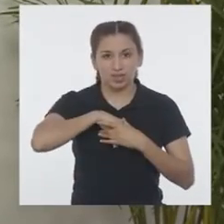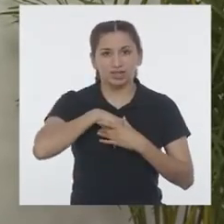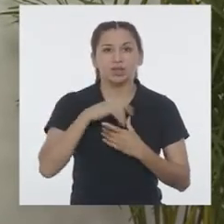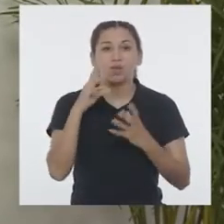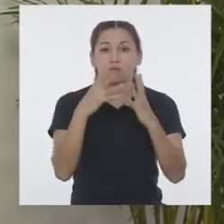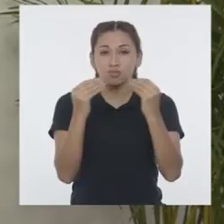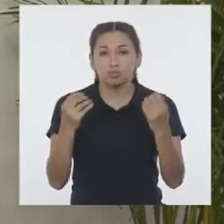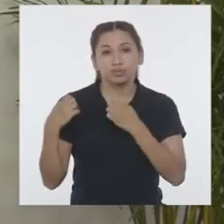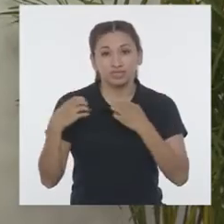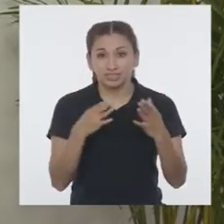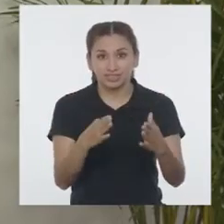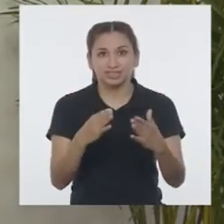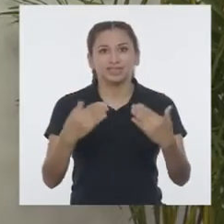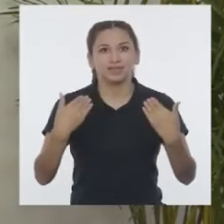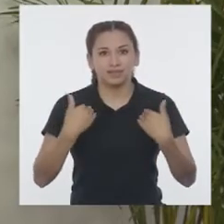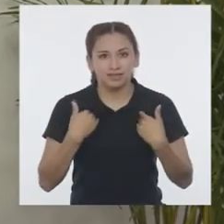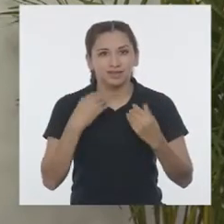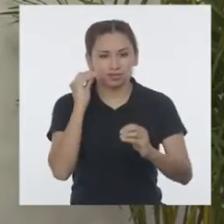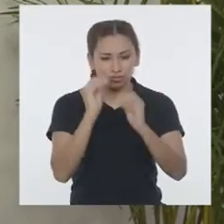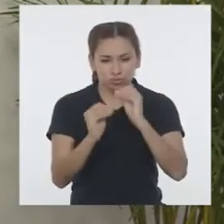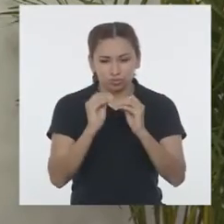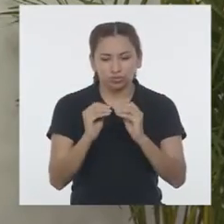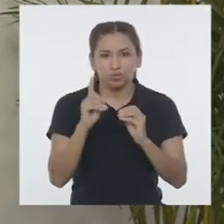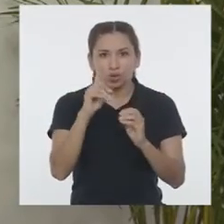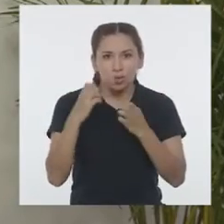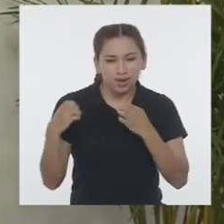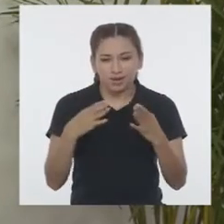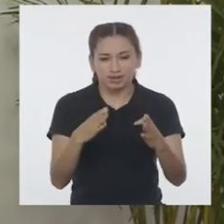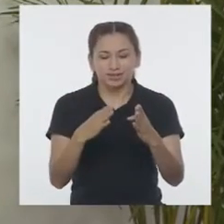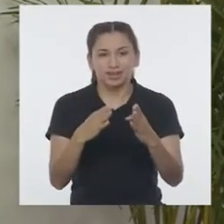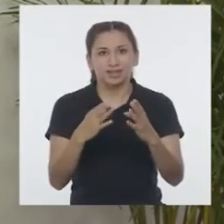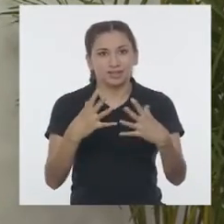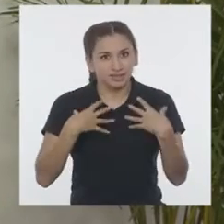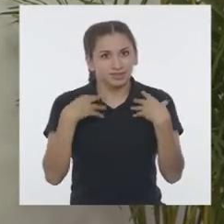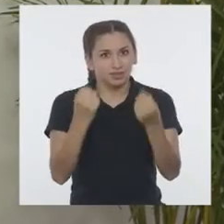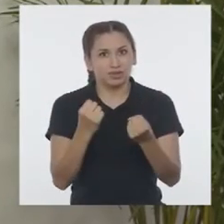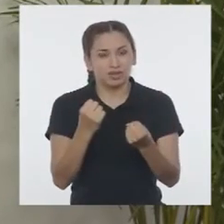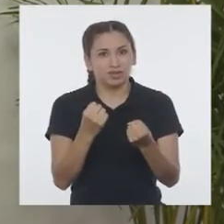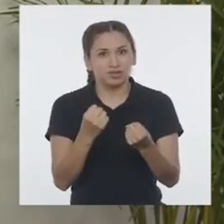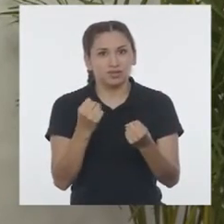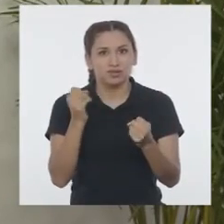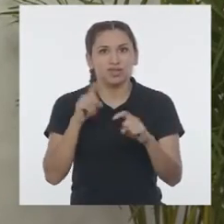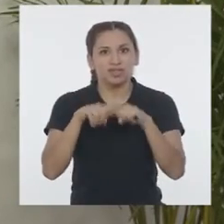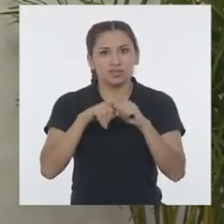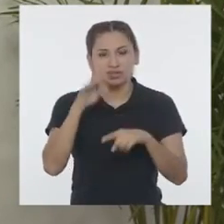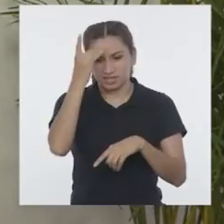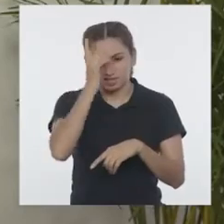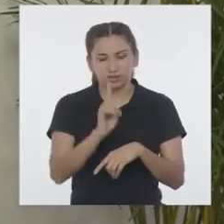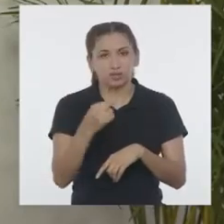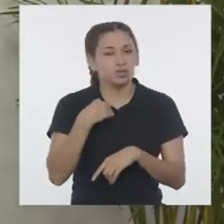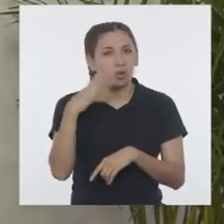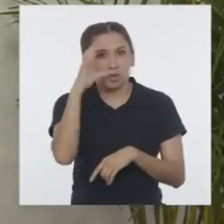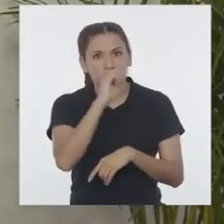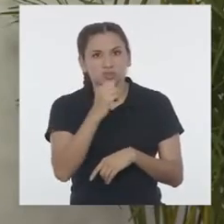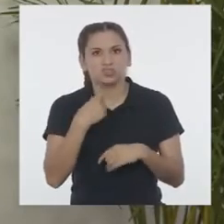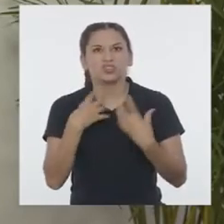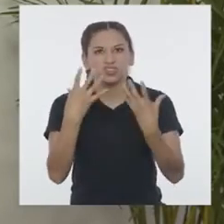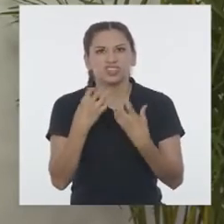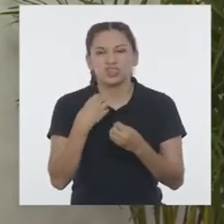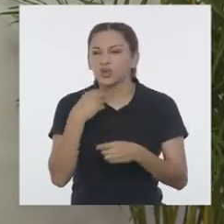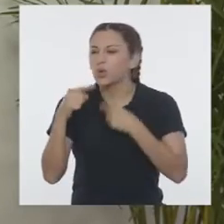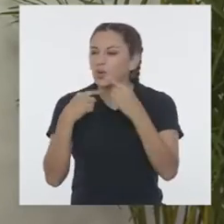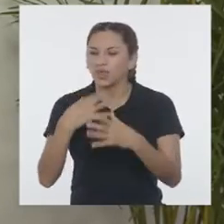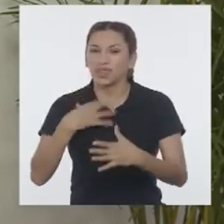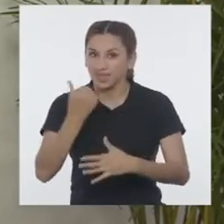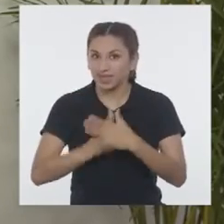muchas estrategias para promover una convivencia saludable, desde la toma de decisiones. Eso no lo había notado. Me gustaría saber qué piensa mi